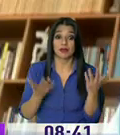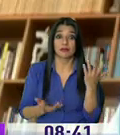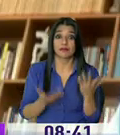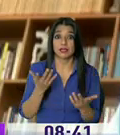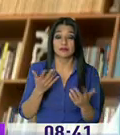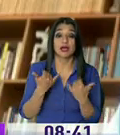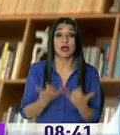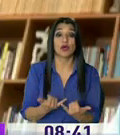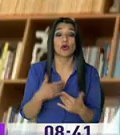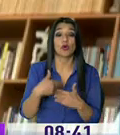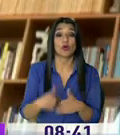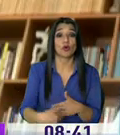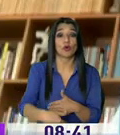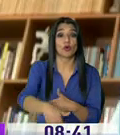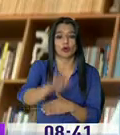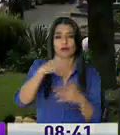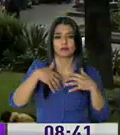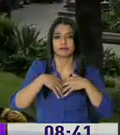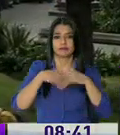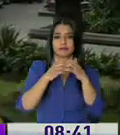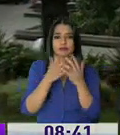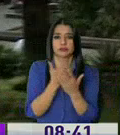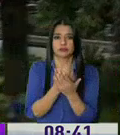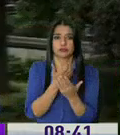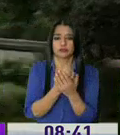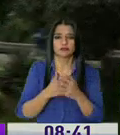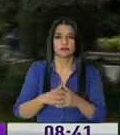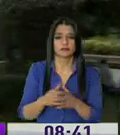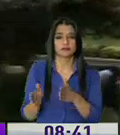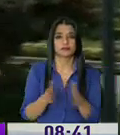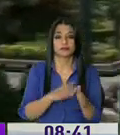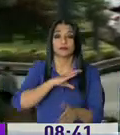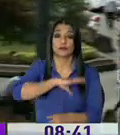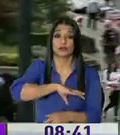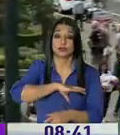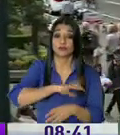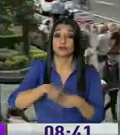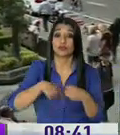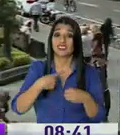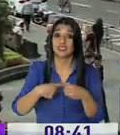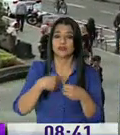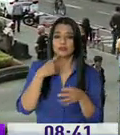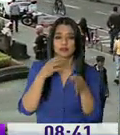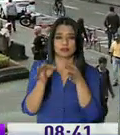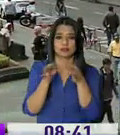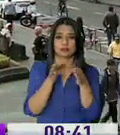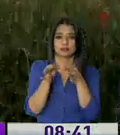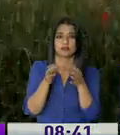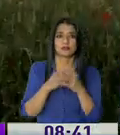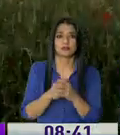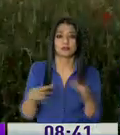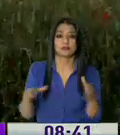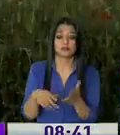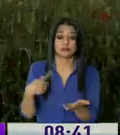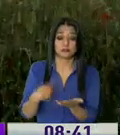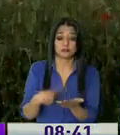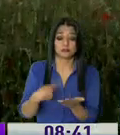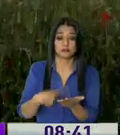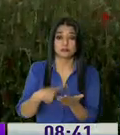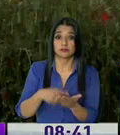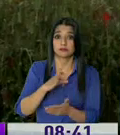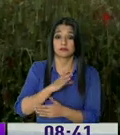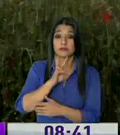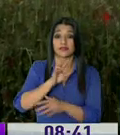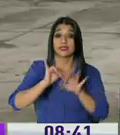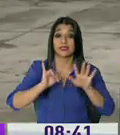eso viene ahora, durante la reactivación. En torno al tema, desde el municipio de Quito se ha indicado que, de acuerdo a un análisis técnico, el